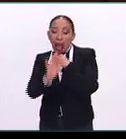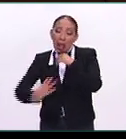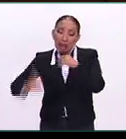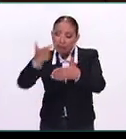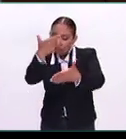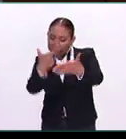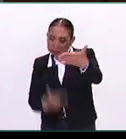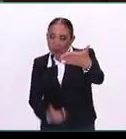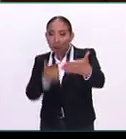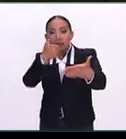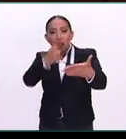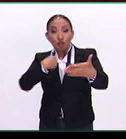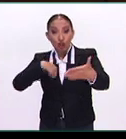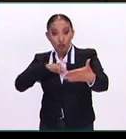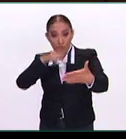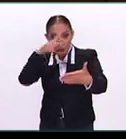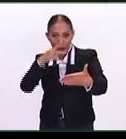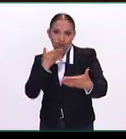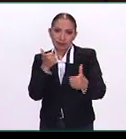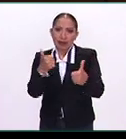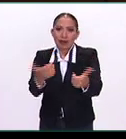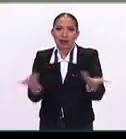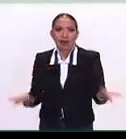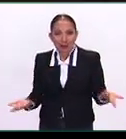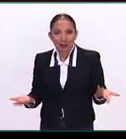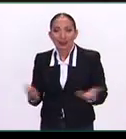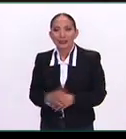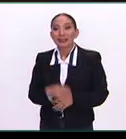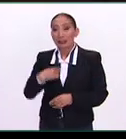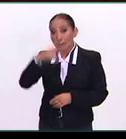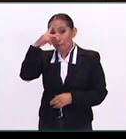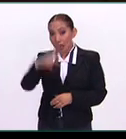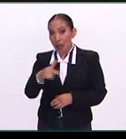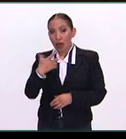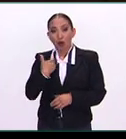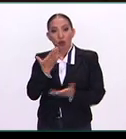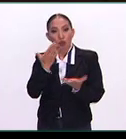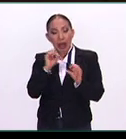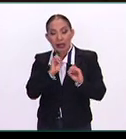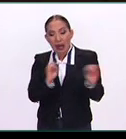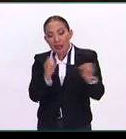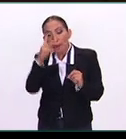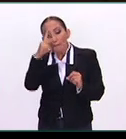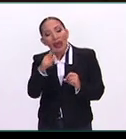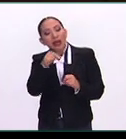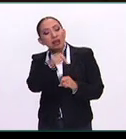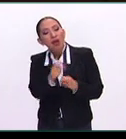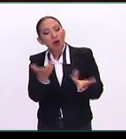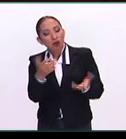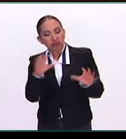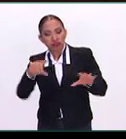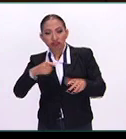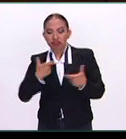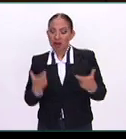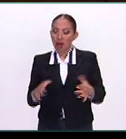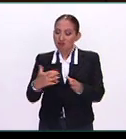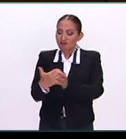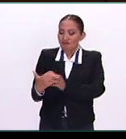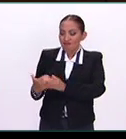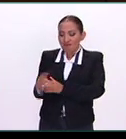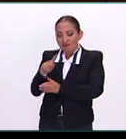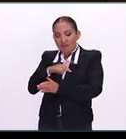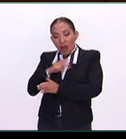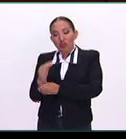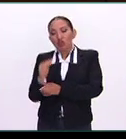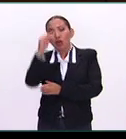ser el sexto no canta mal, ¿verdad? Habla usted del México de los que no tienen nada, el México de los que concentran la riqueza, el México